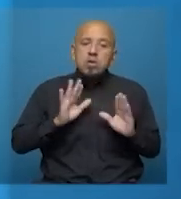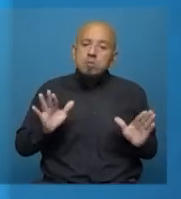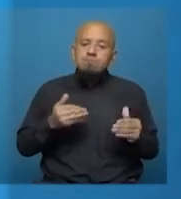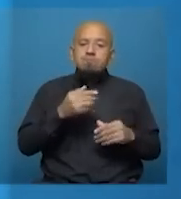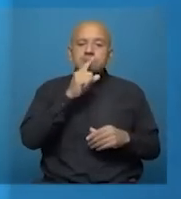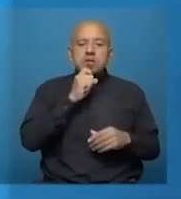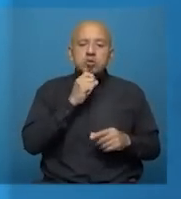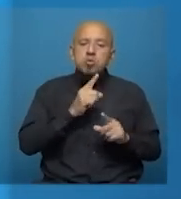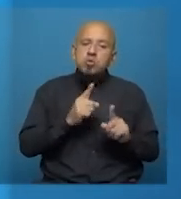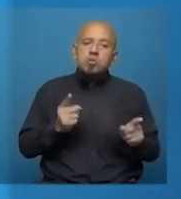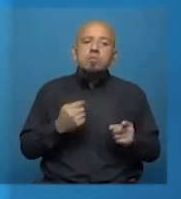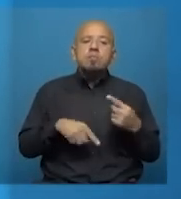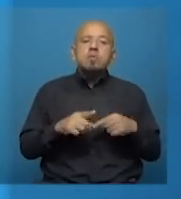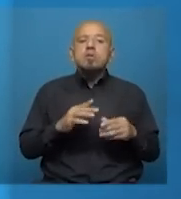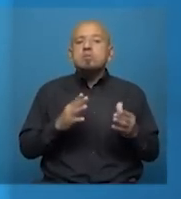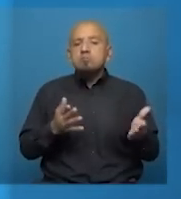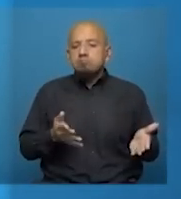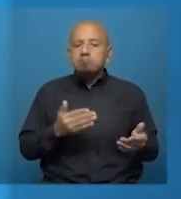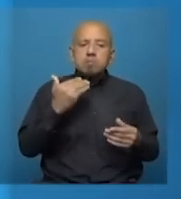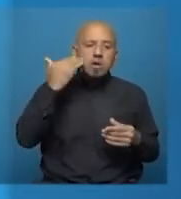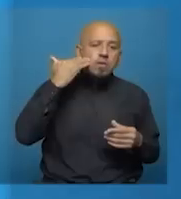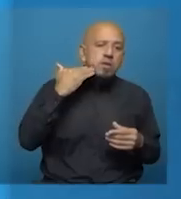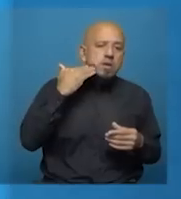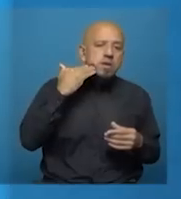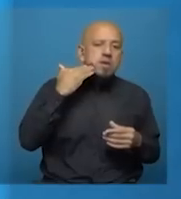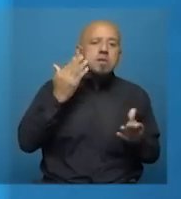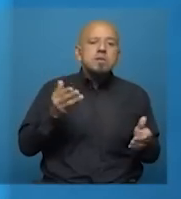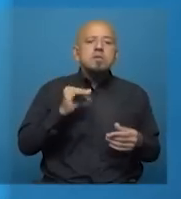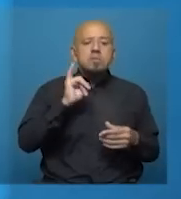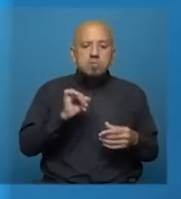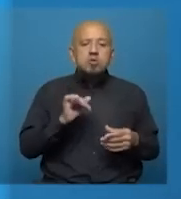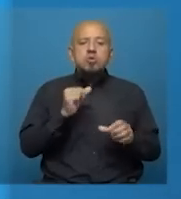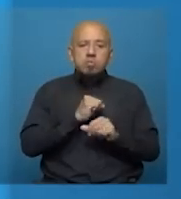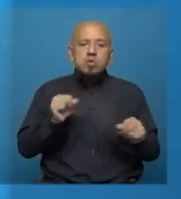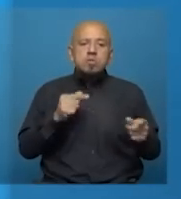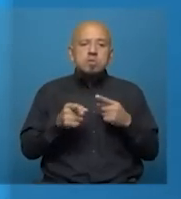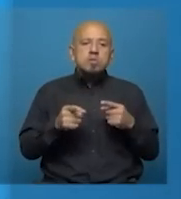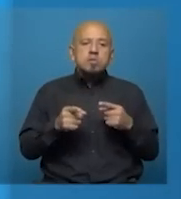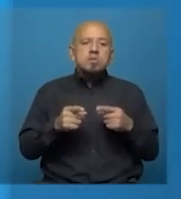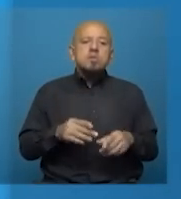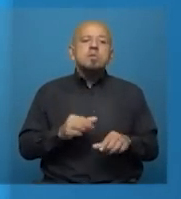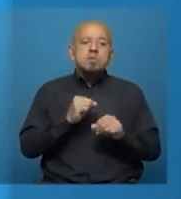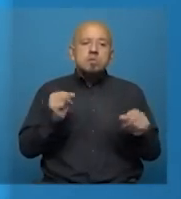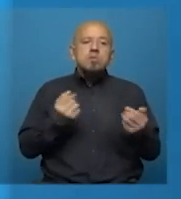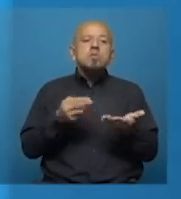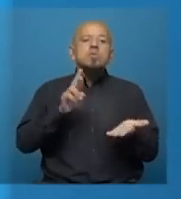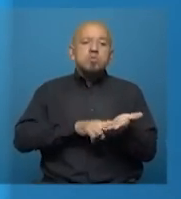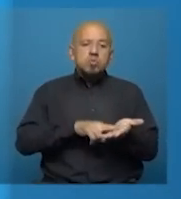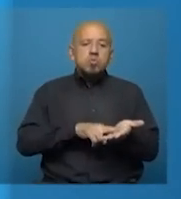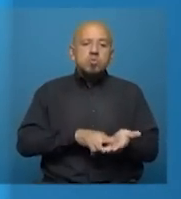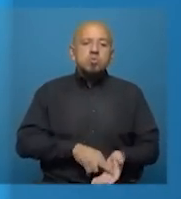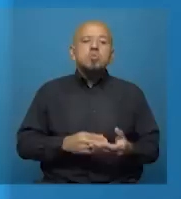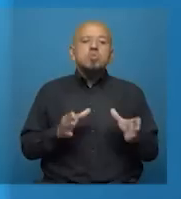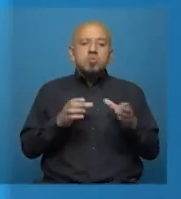marzo, pero que seguramente será abril, a lo sumo mayo, en que podamos estar tomando una resolución de